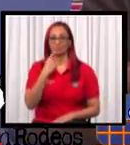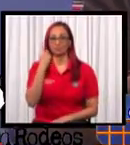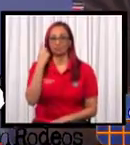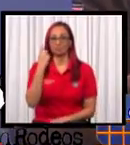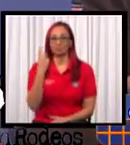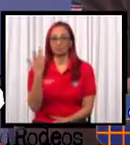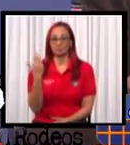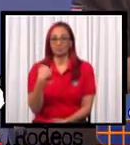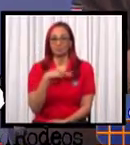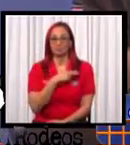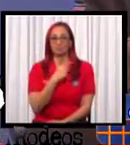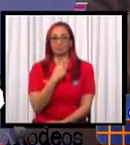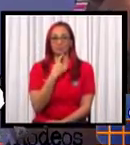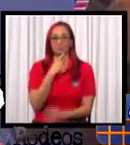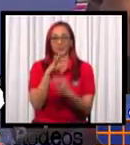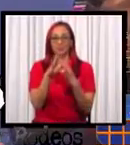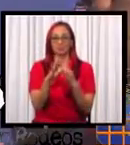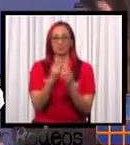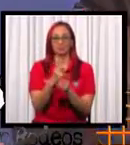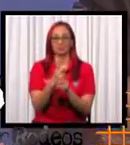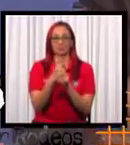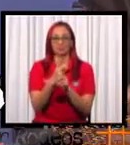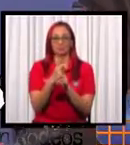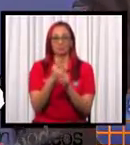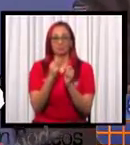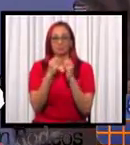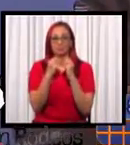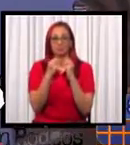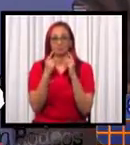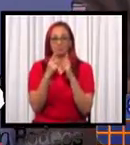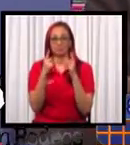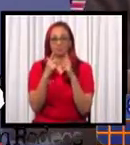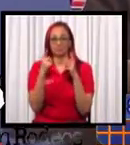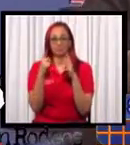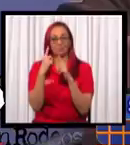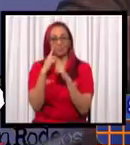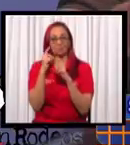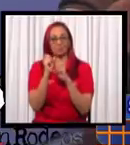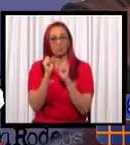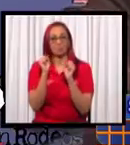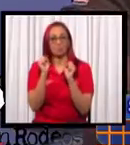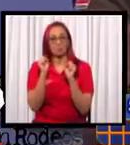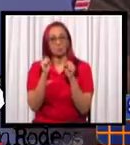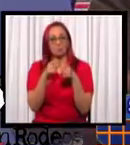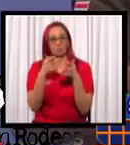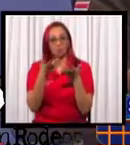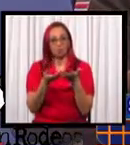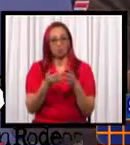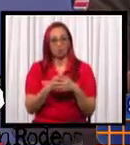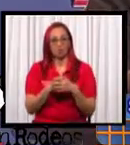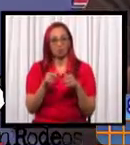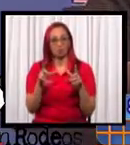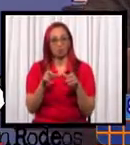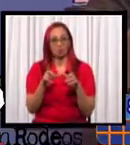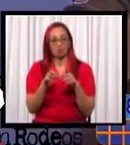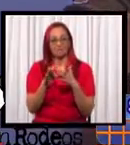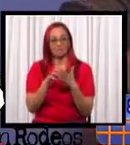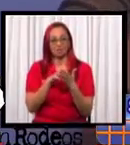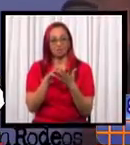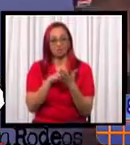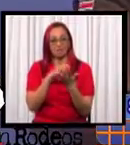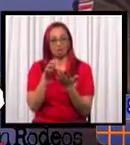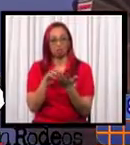hemos estado en una defensa muy, muy grande para poder que el sector arrocero